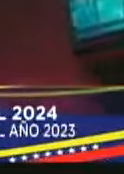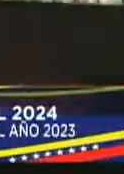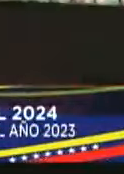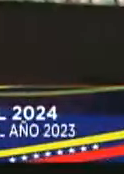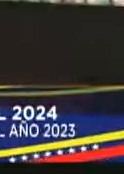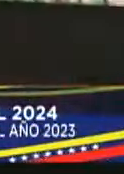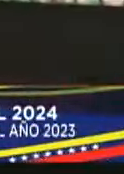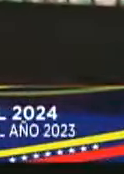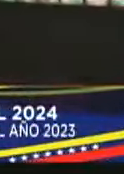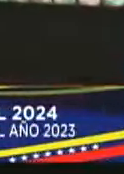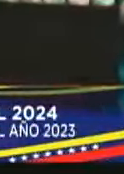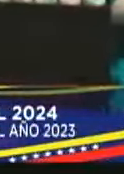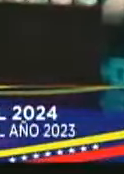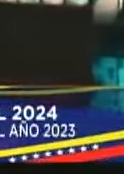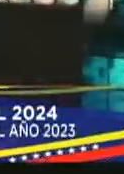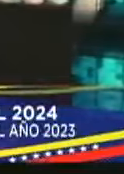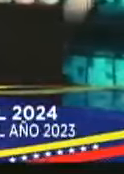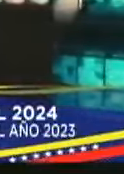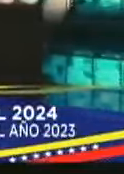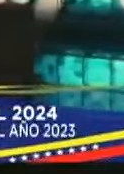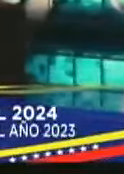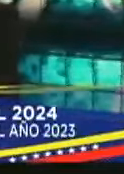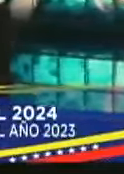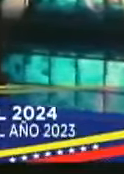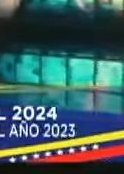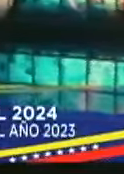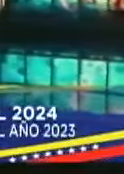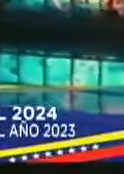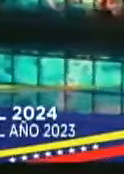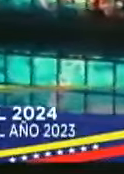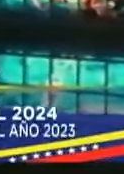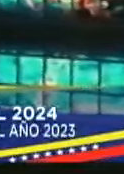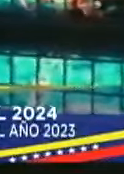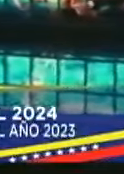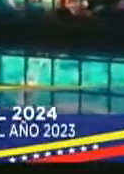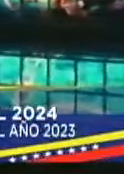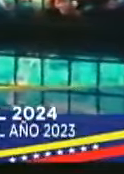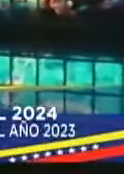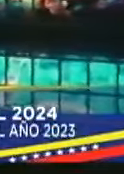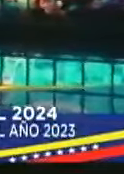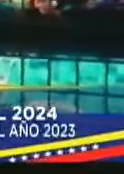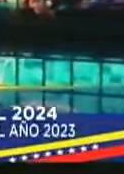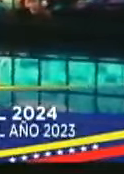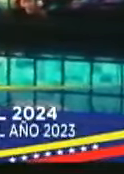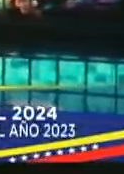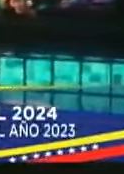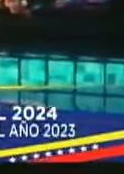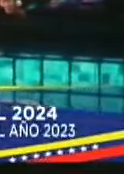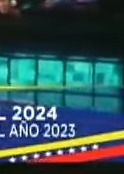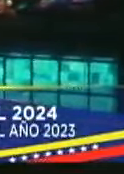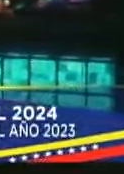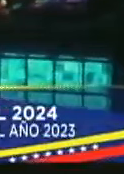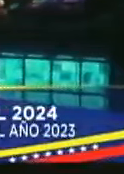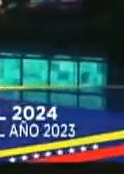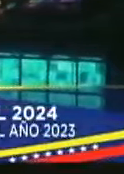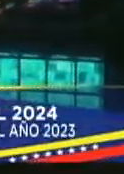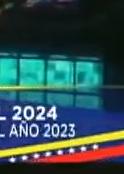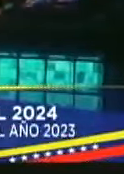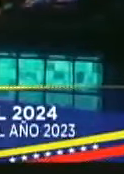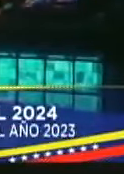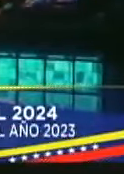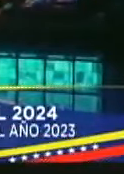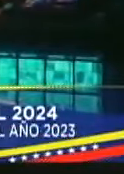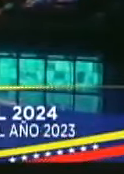enero los magistrados que integran la sala plena de este máximo ente designaron por unanimidad a Carislia Beatriz Rodríguez Rodríguez como